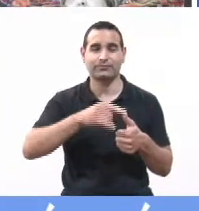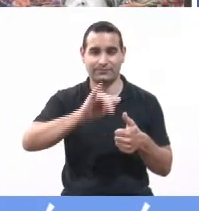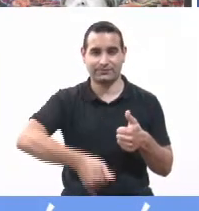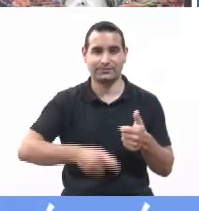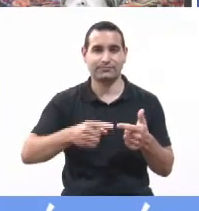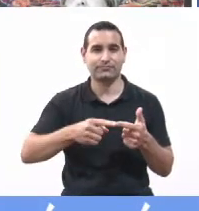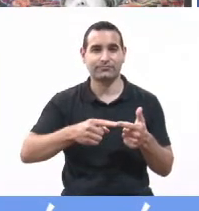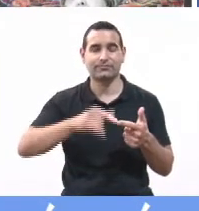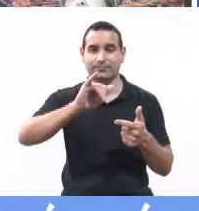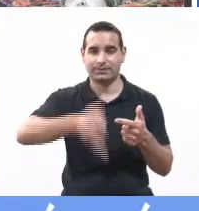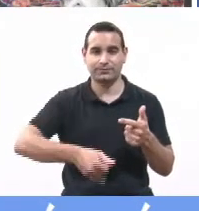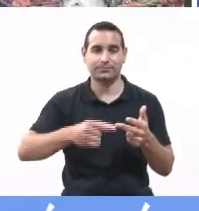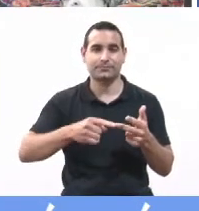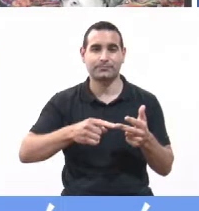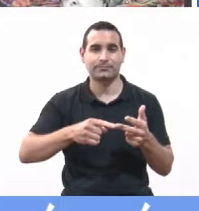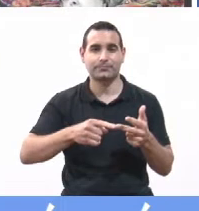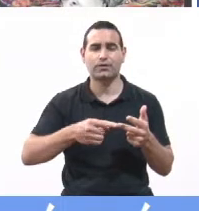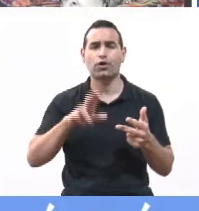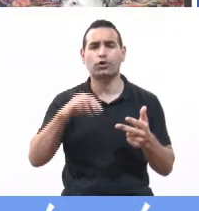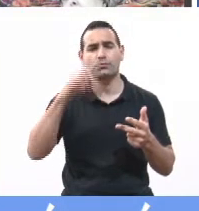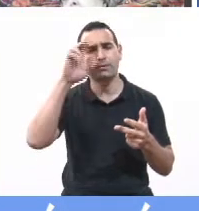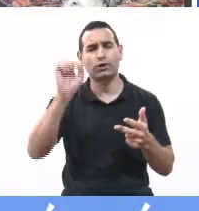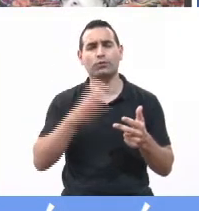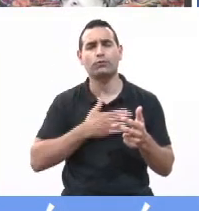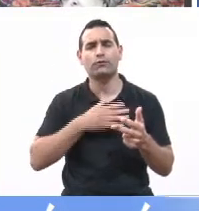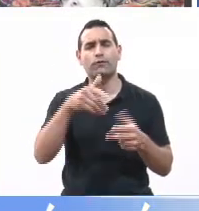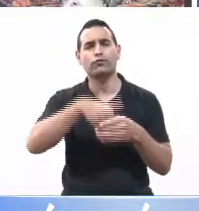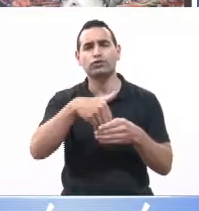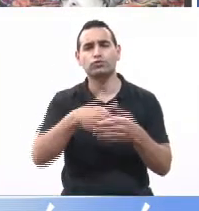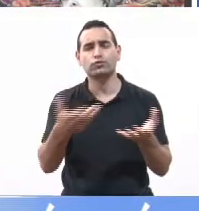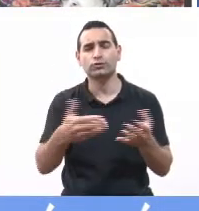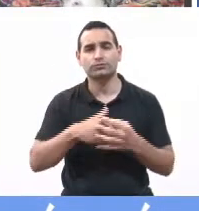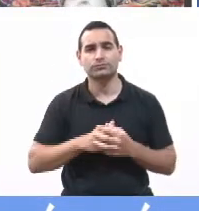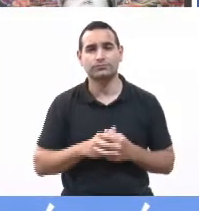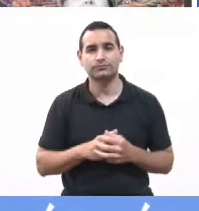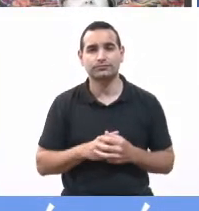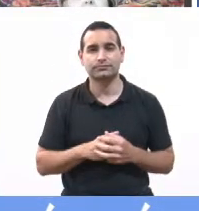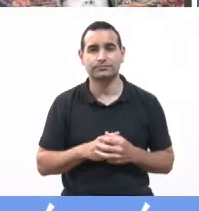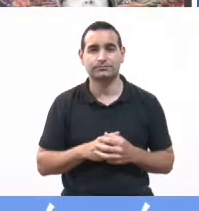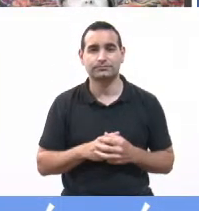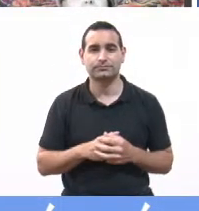Machado, afirmativo. Rodríguez, afirmativo. Senador Romero, por favor, el alcance de su voto.